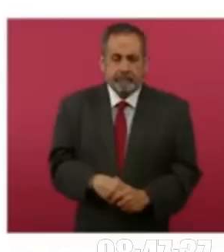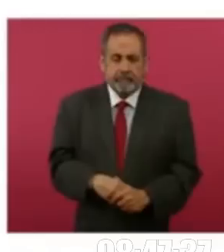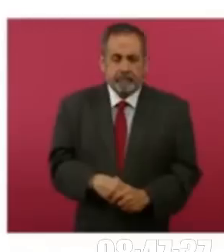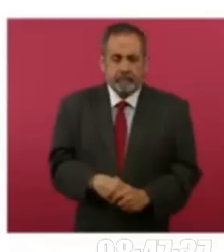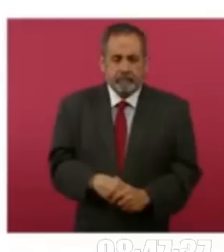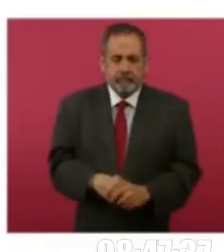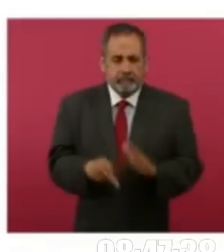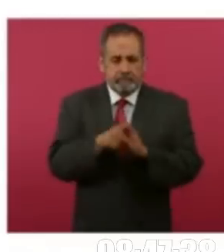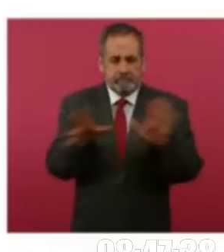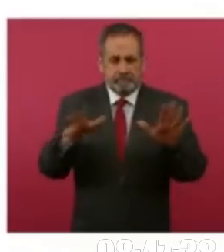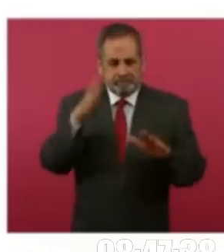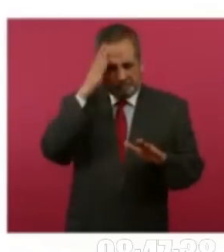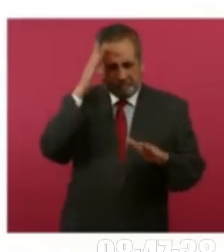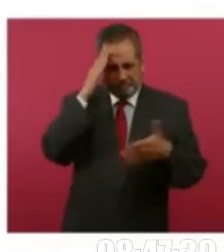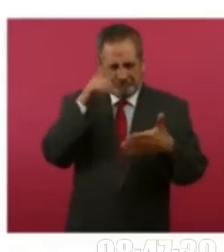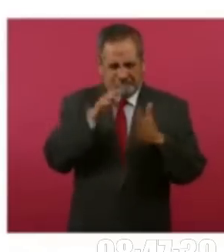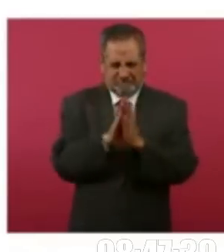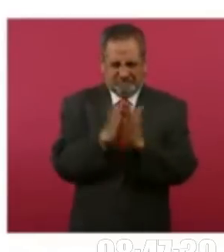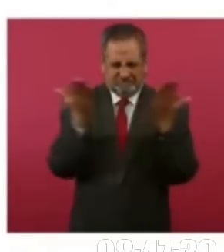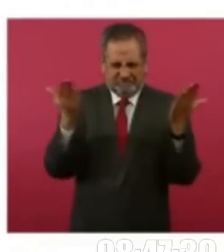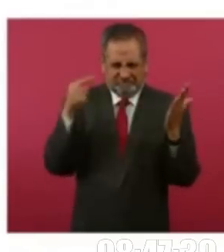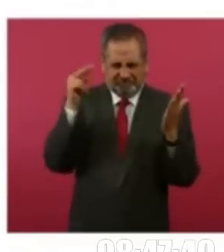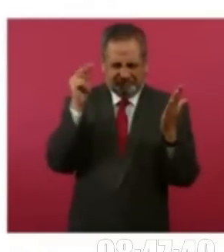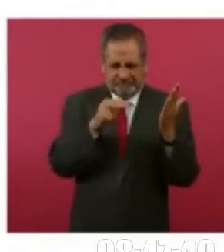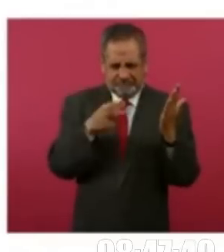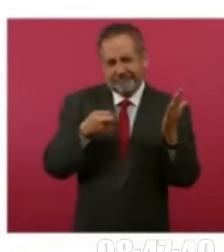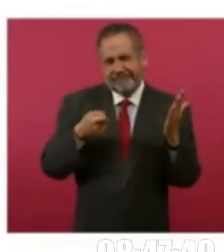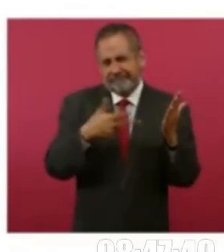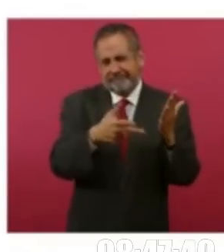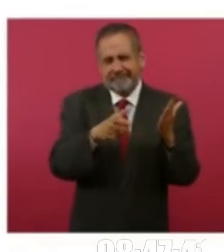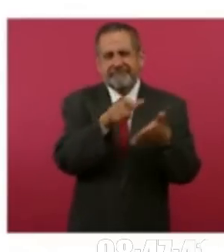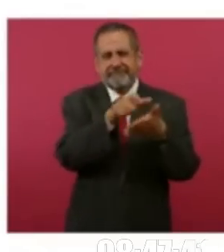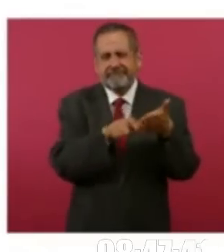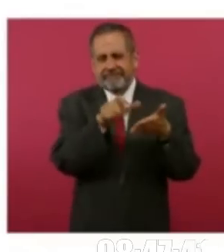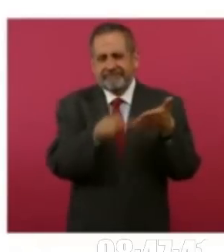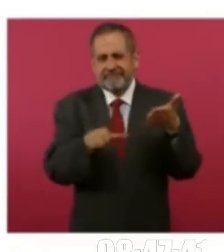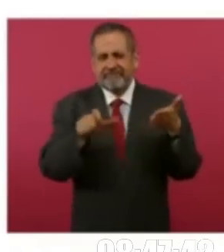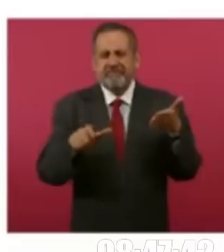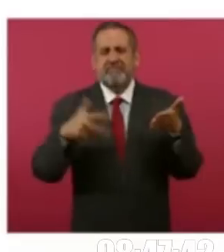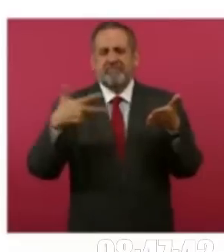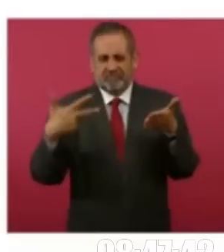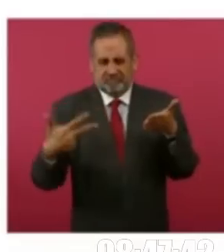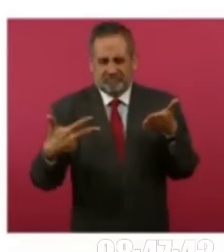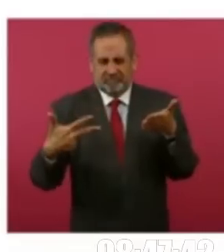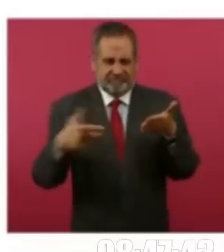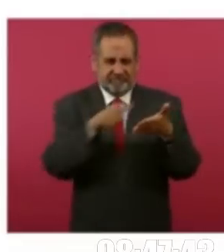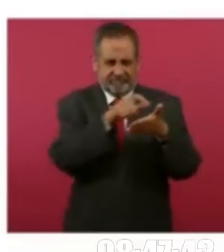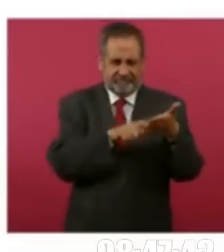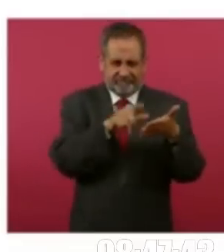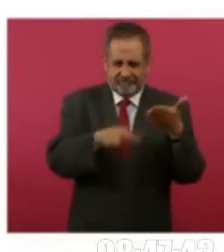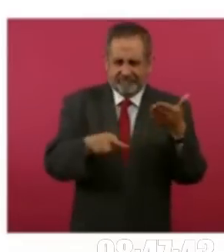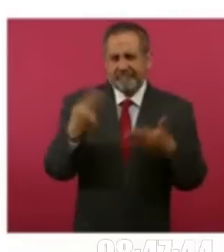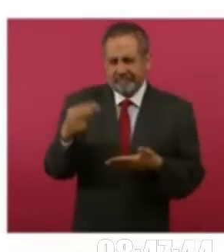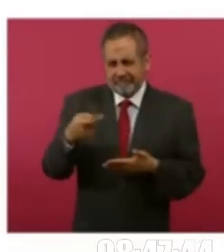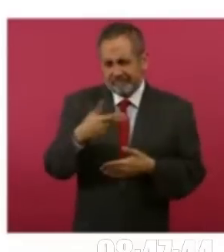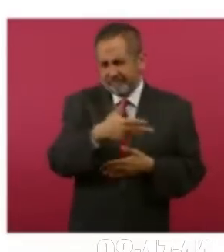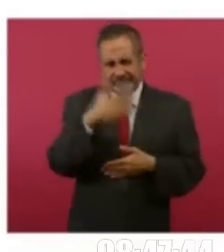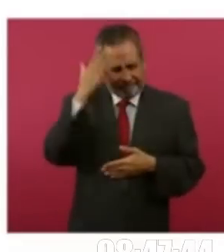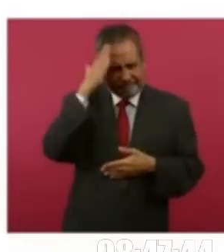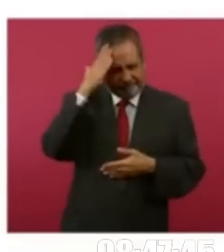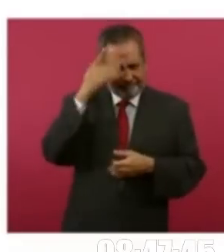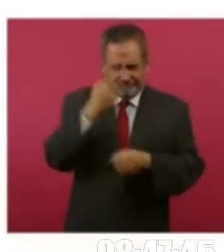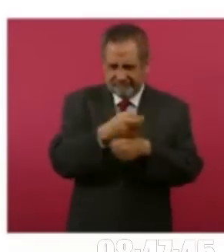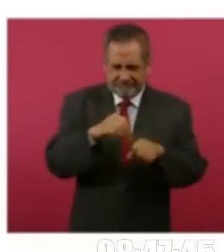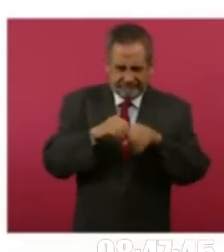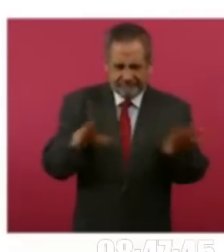la de ocho así se le llama a la nota principal